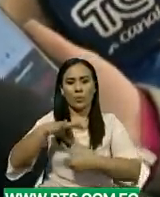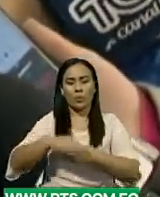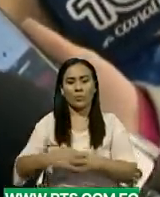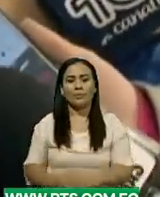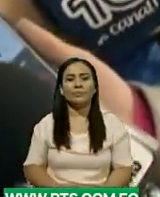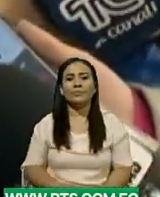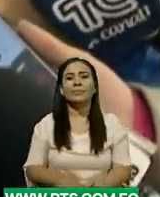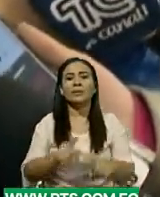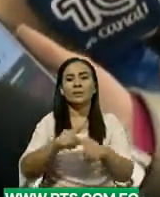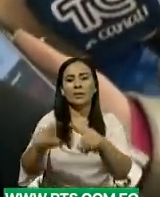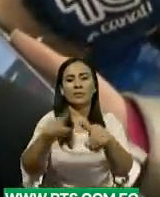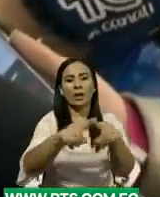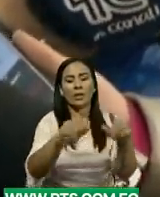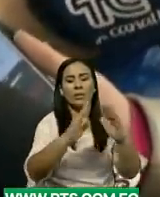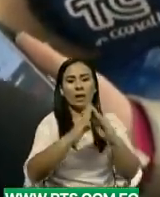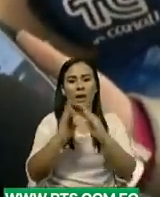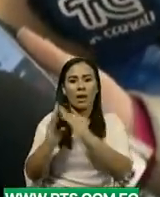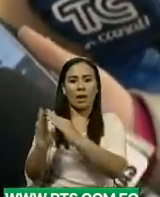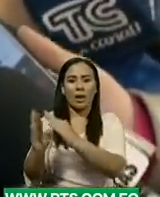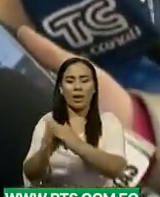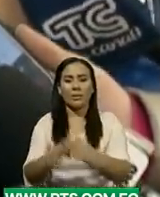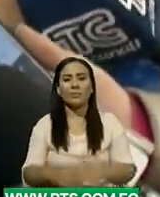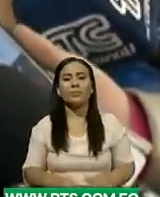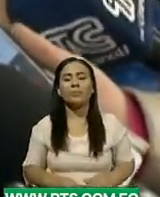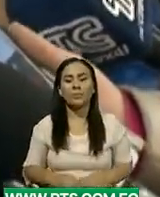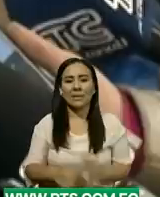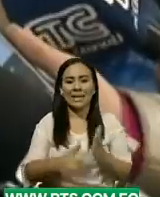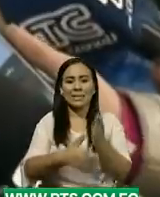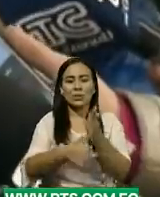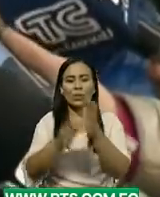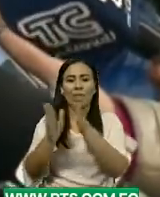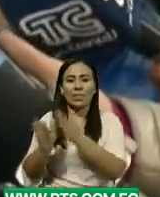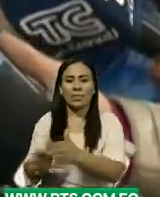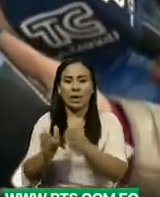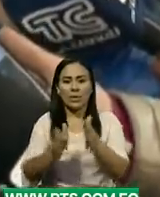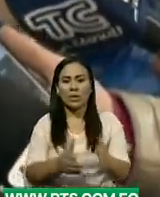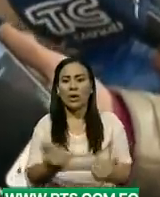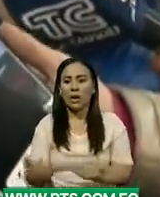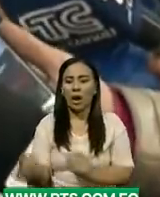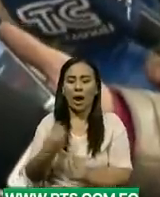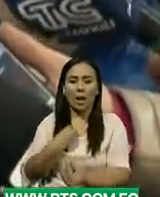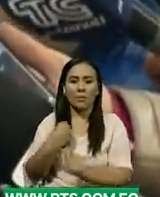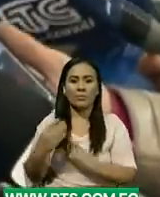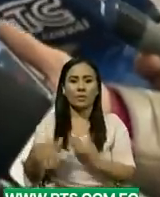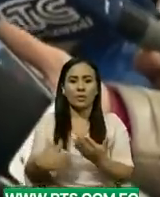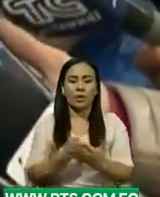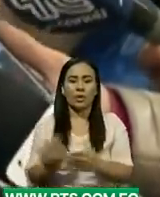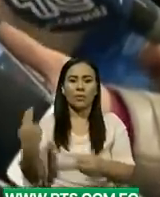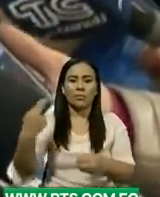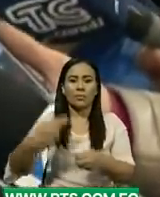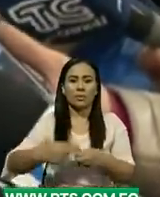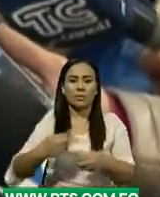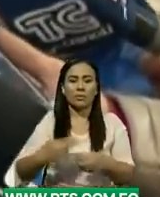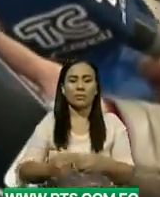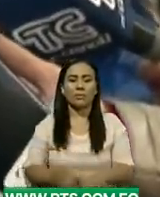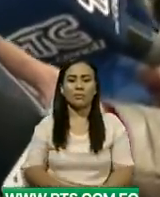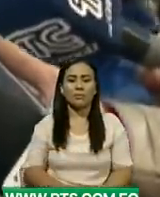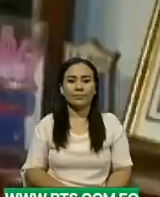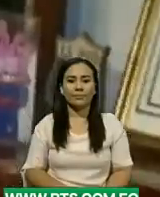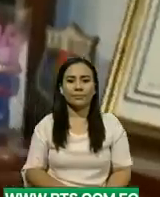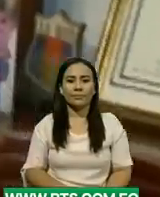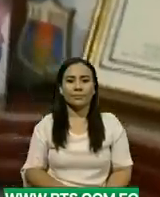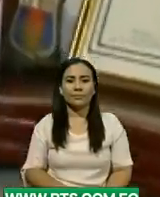los domicilios de los diferentes ciudadanos que han expresado su deseo de participar en este